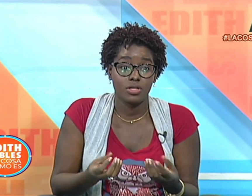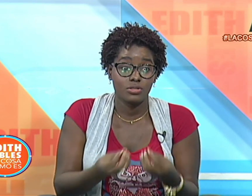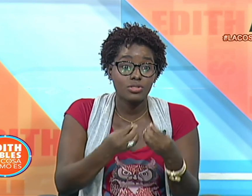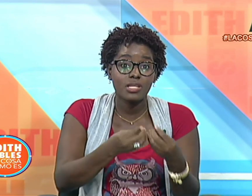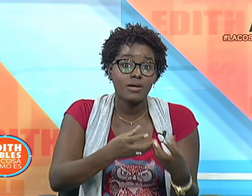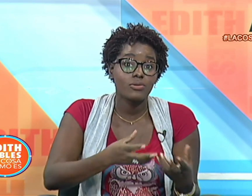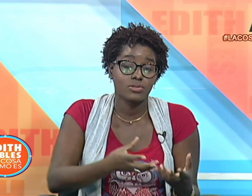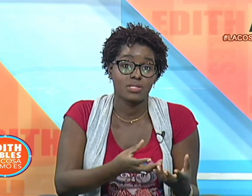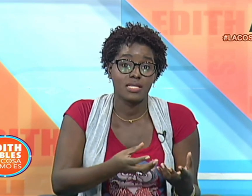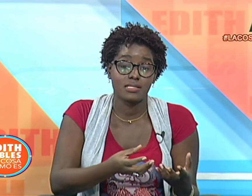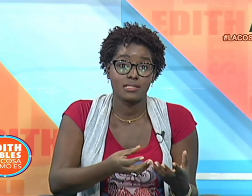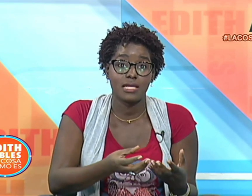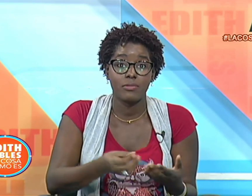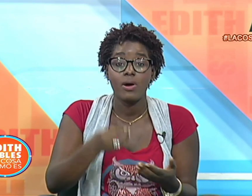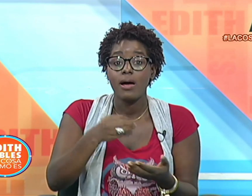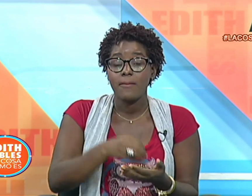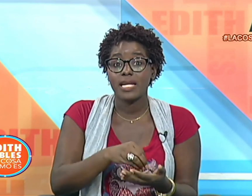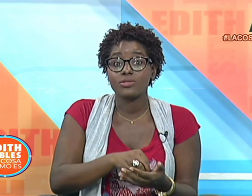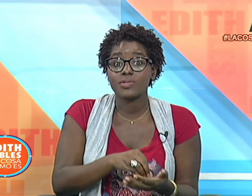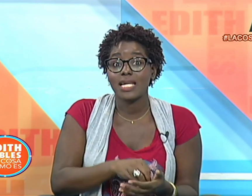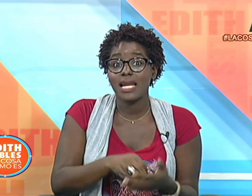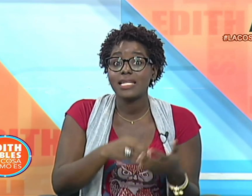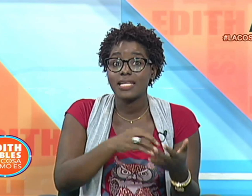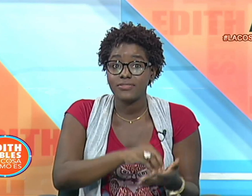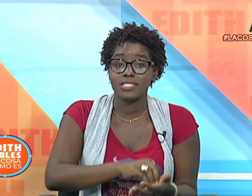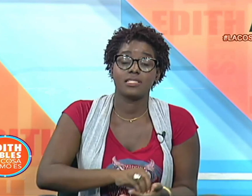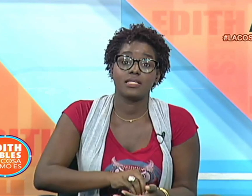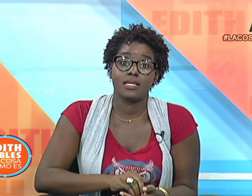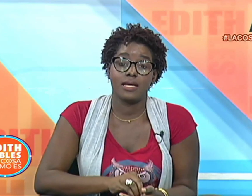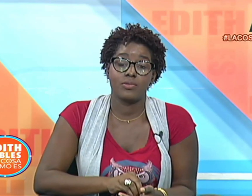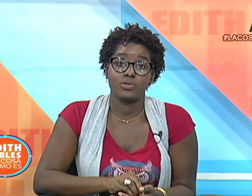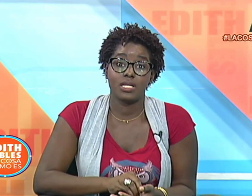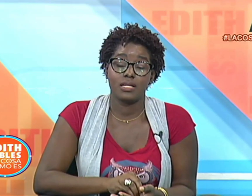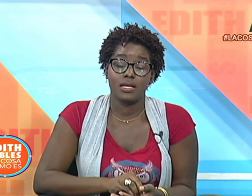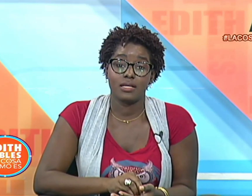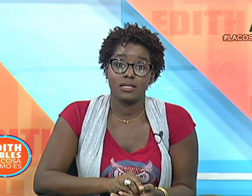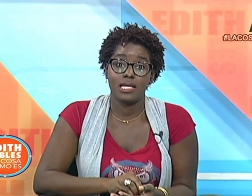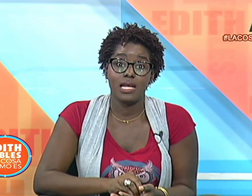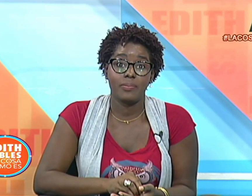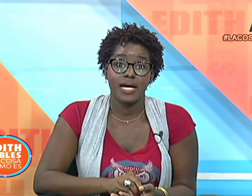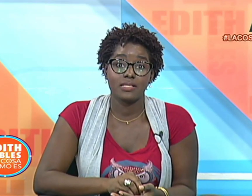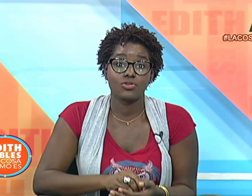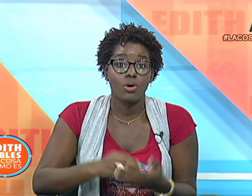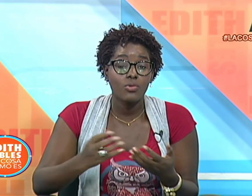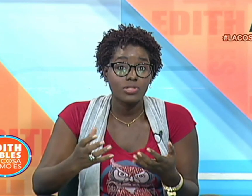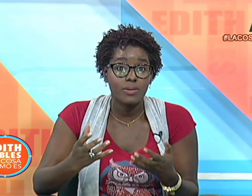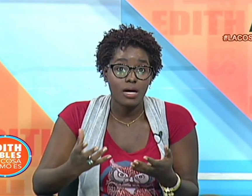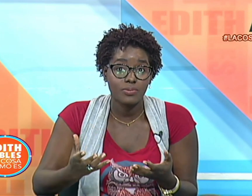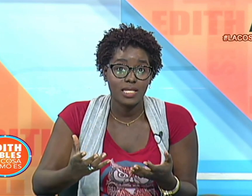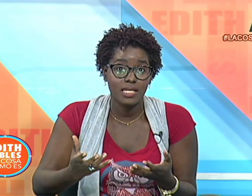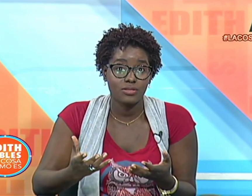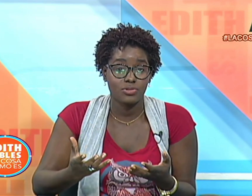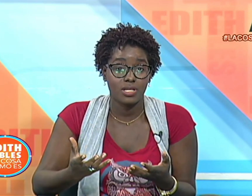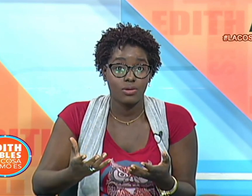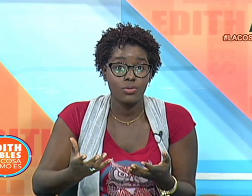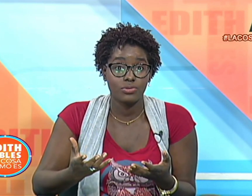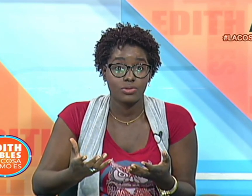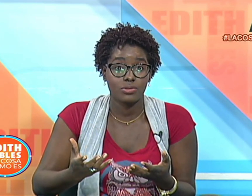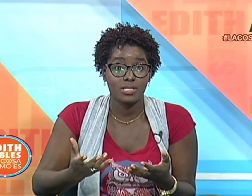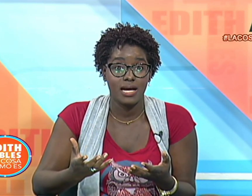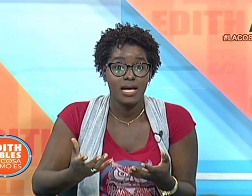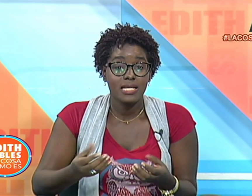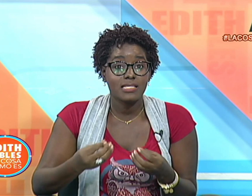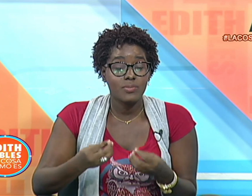estos recursos que necesitamos para subsanar el déficit que tenemos en el país cómo se van a obtener esos recursos